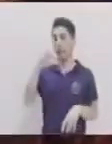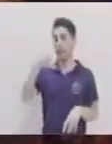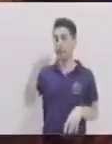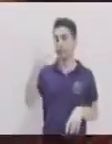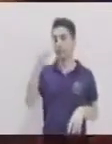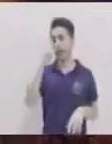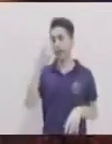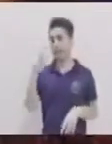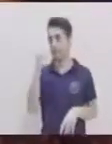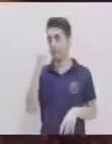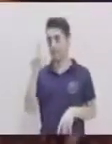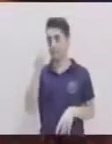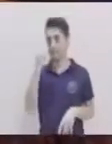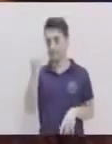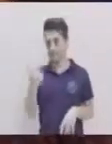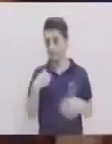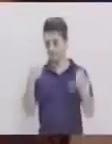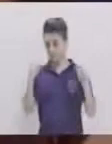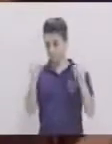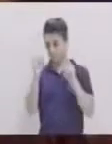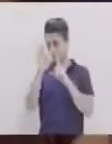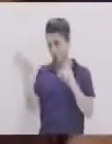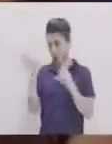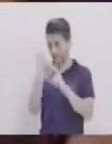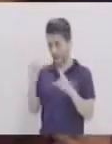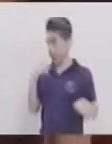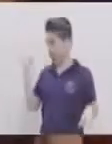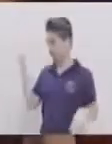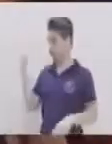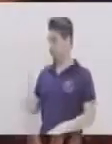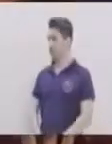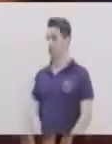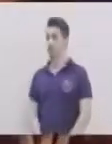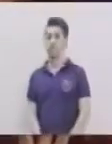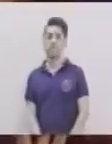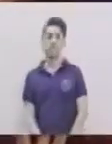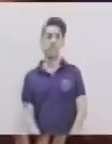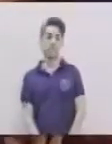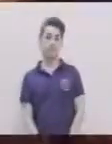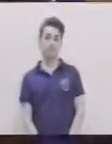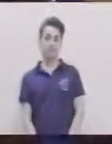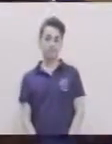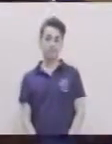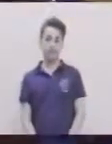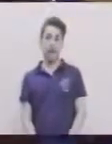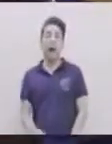amiga que se llama Patricia, así que le vamos a hacer una oración. ¿Estás listo?